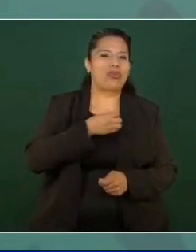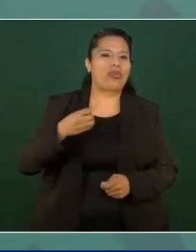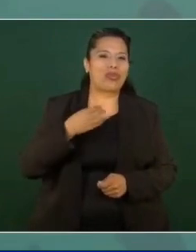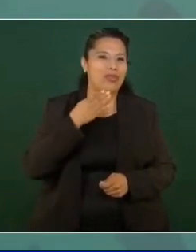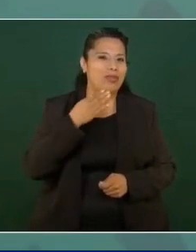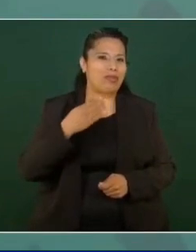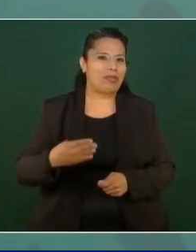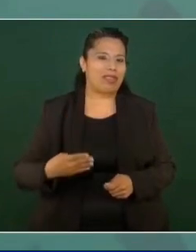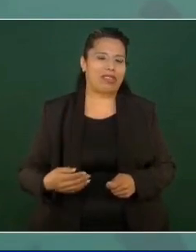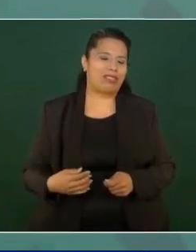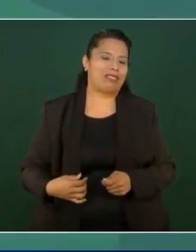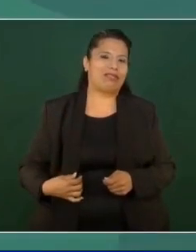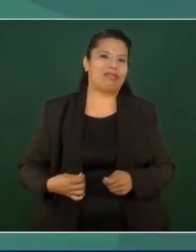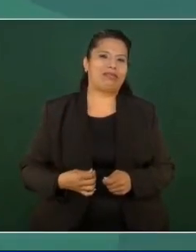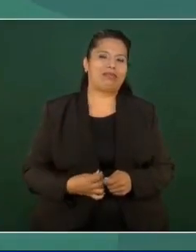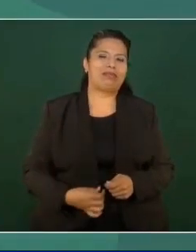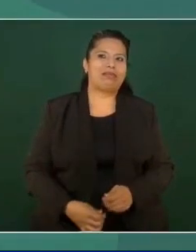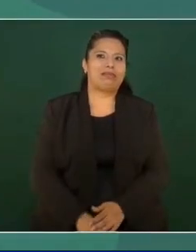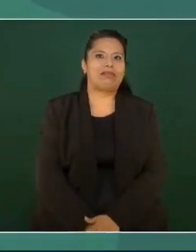desgracias